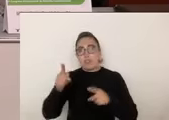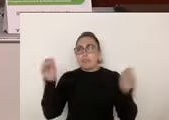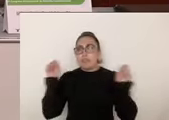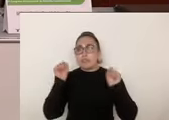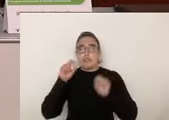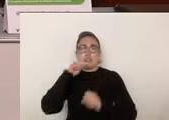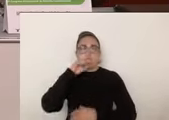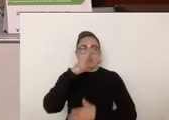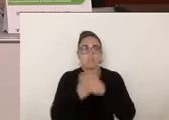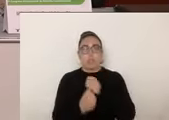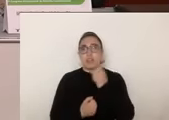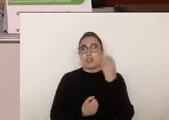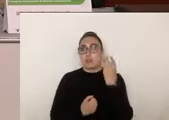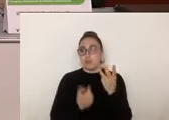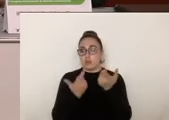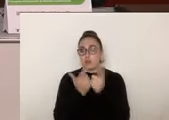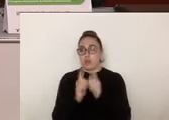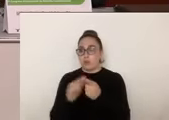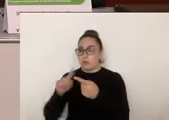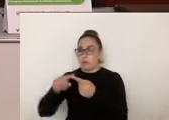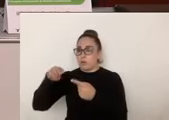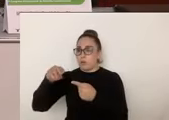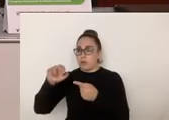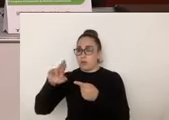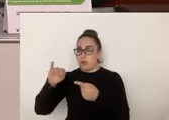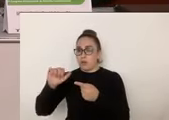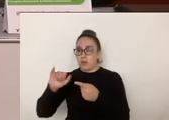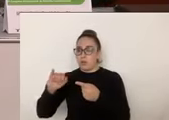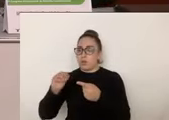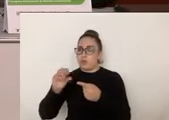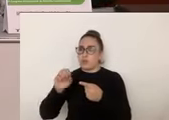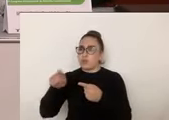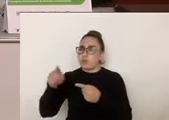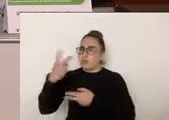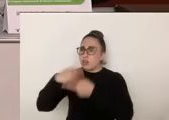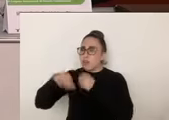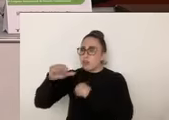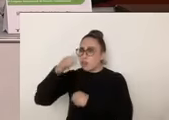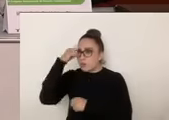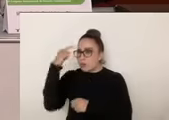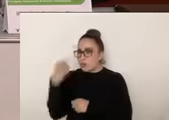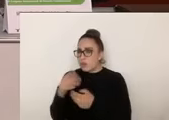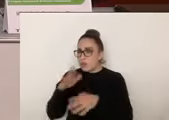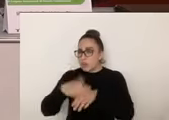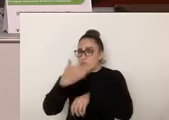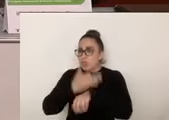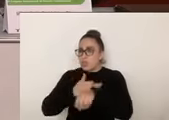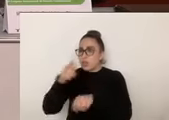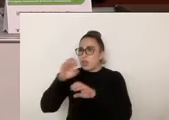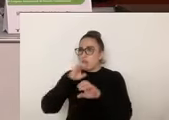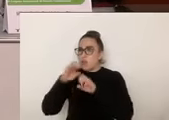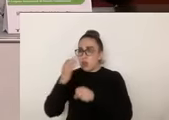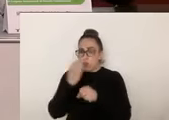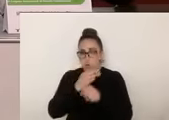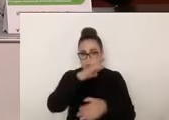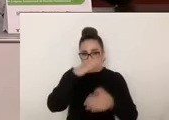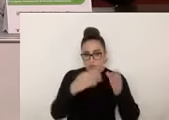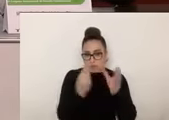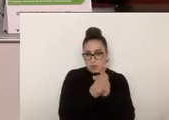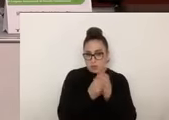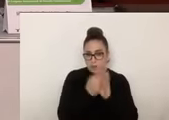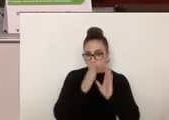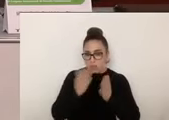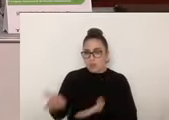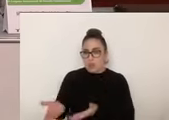3 grupos eran, María José, ¿qué haces aquí? Bueno, mira, dentro de media hora tienes la entrevista, entonces tranquila, ahora acabamos, dentro de media hora seguro que